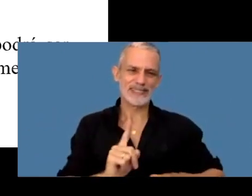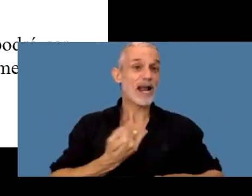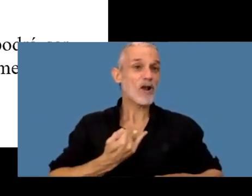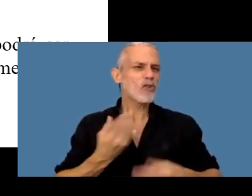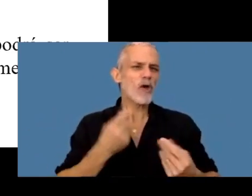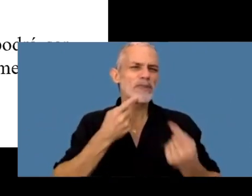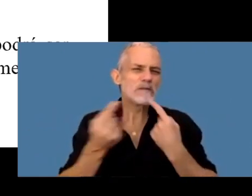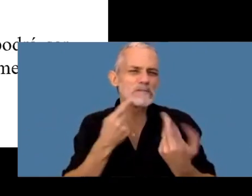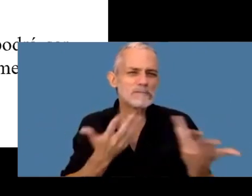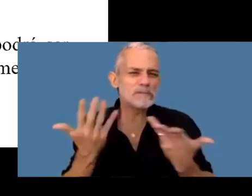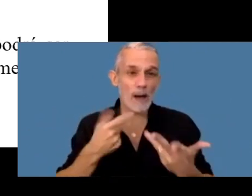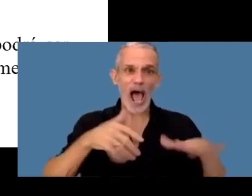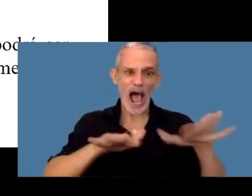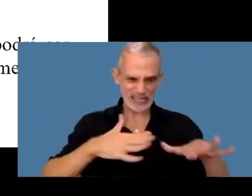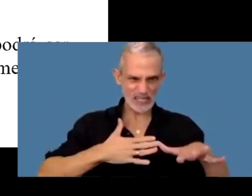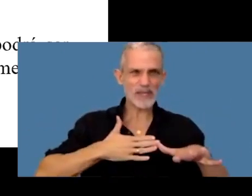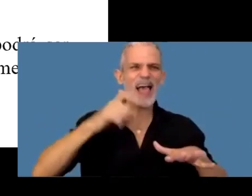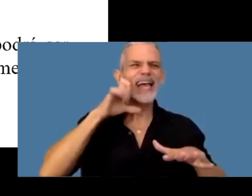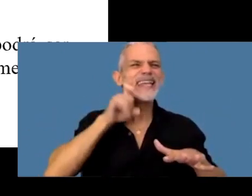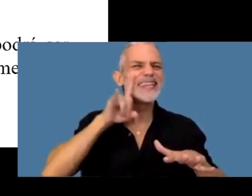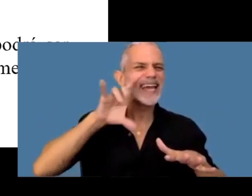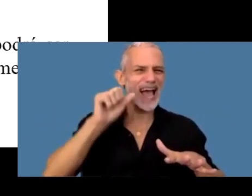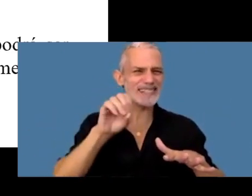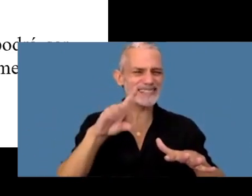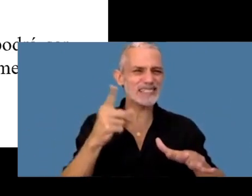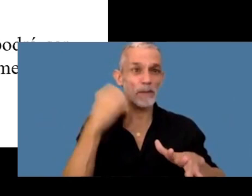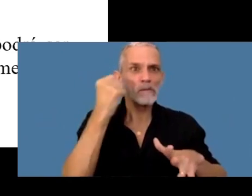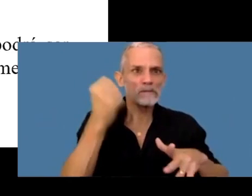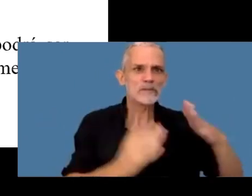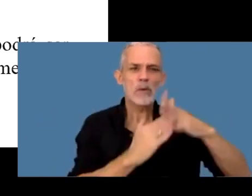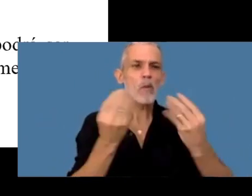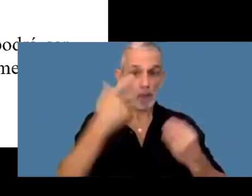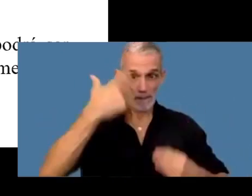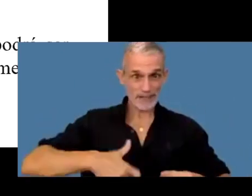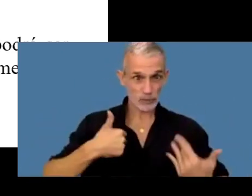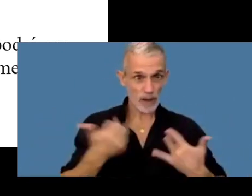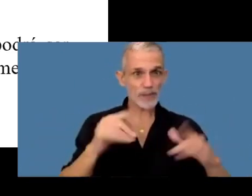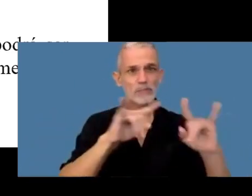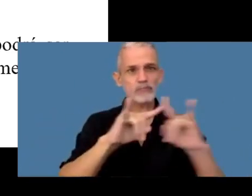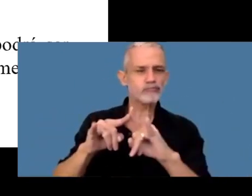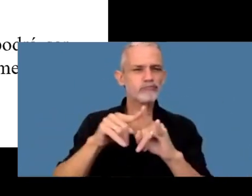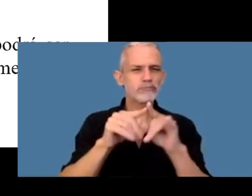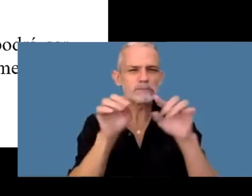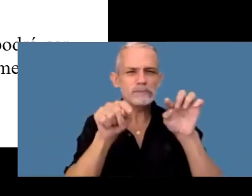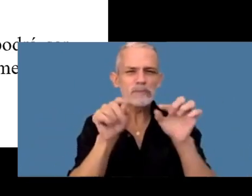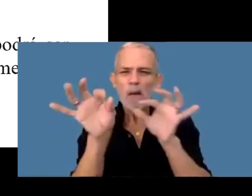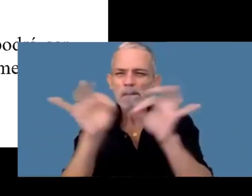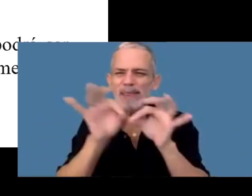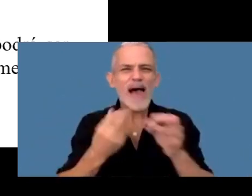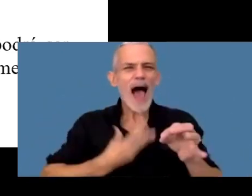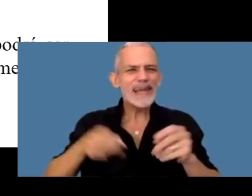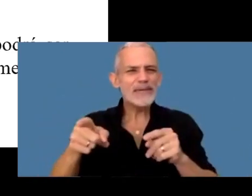si la actividad es o no crítica? El contribuyente puede ingresar al micrositio Medidas de Alivio, que allí